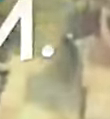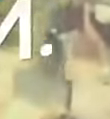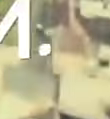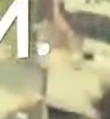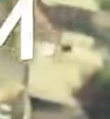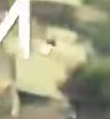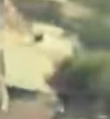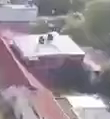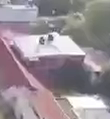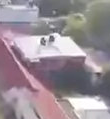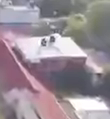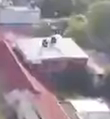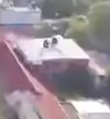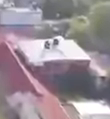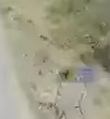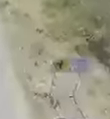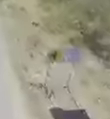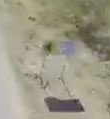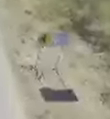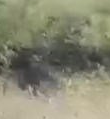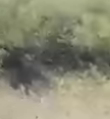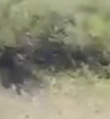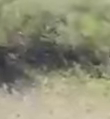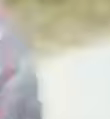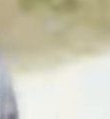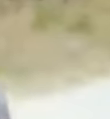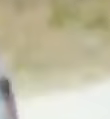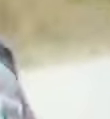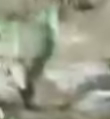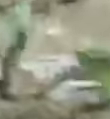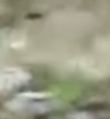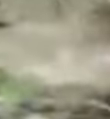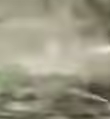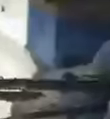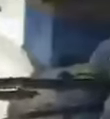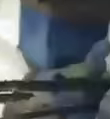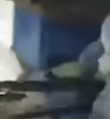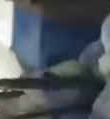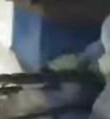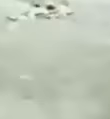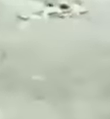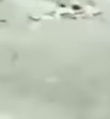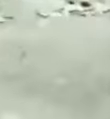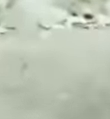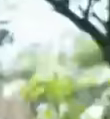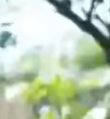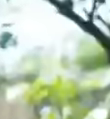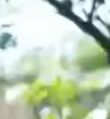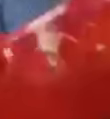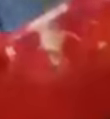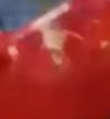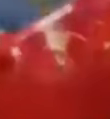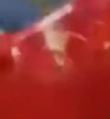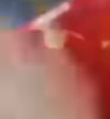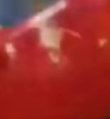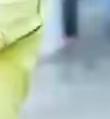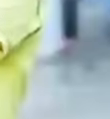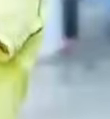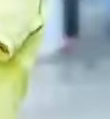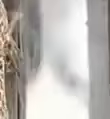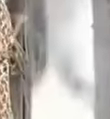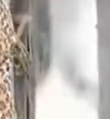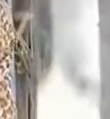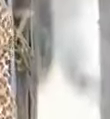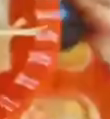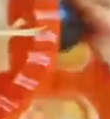las 7 de la noche, un pueblo. Llegamos aquí por referencias de la gente. Que le dejará grandes enseñanzas. ¿En qué le ayudo?